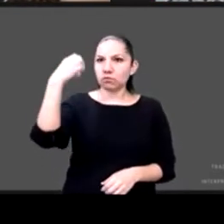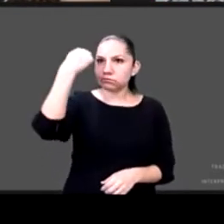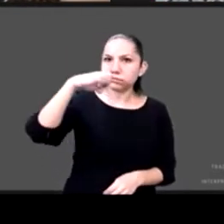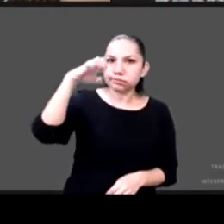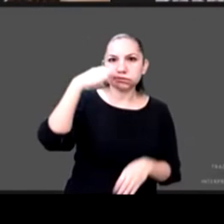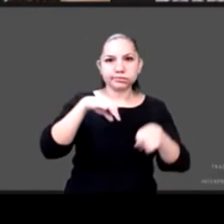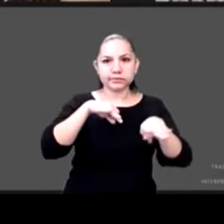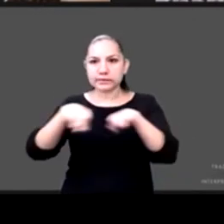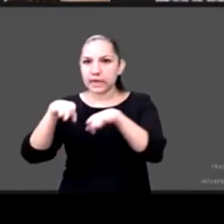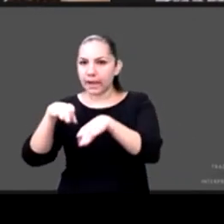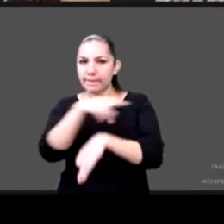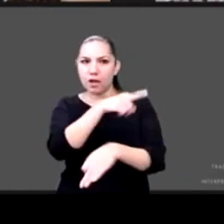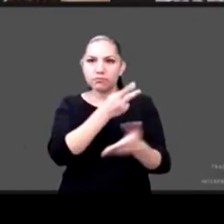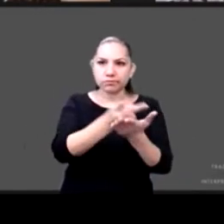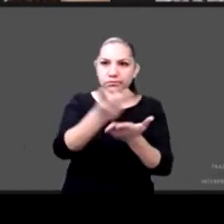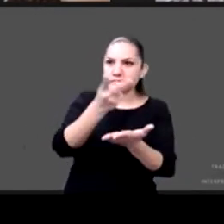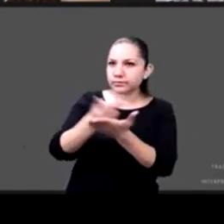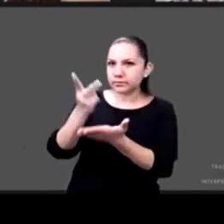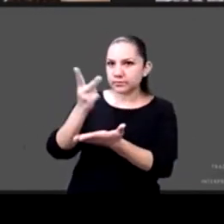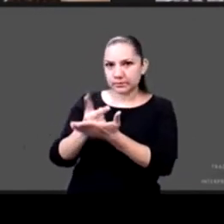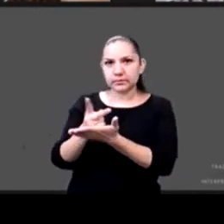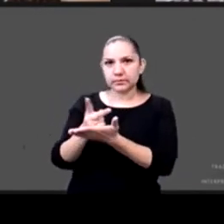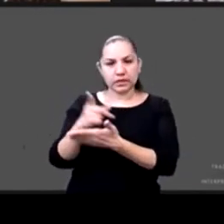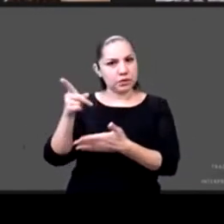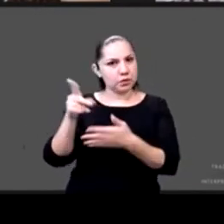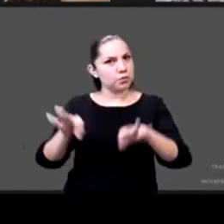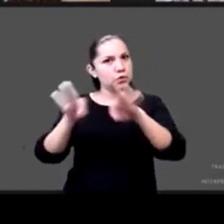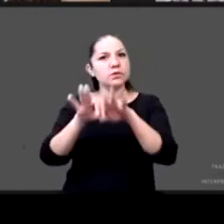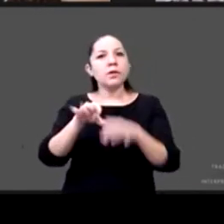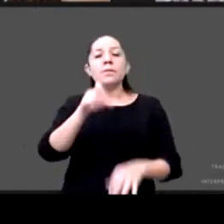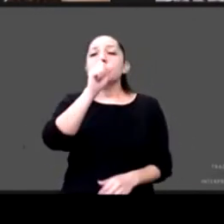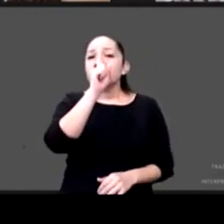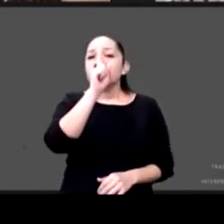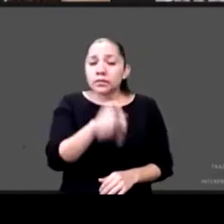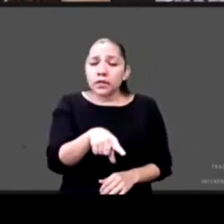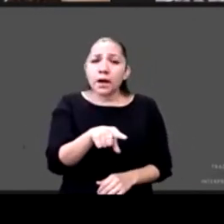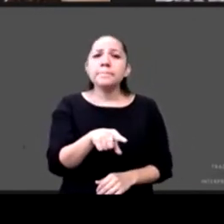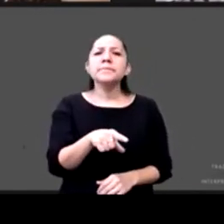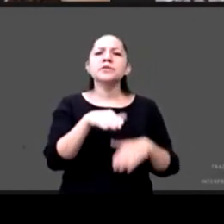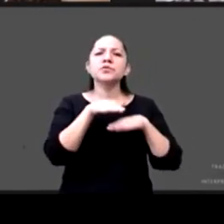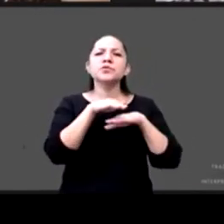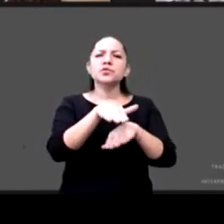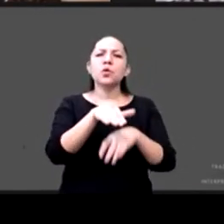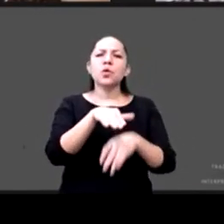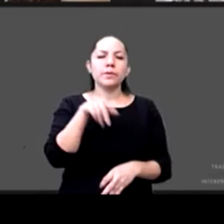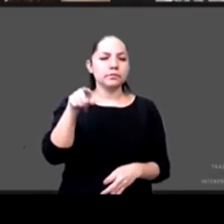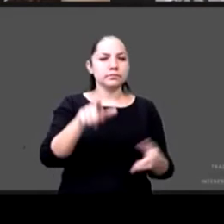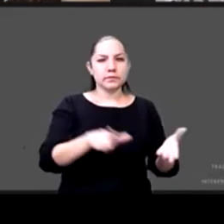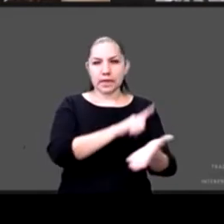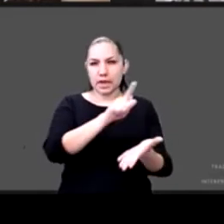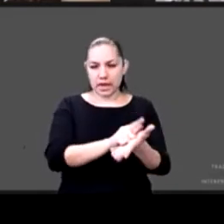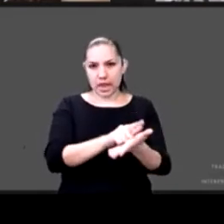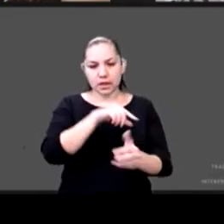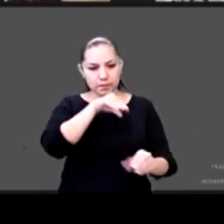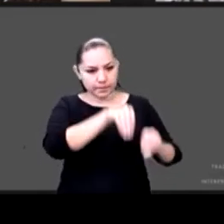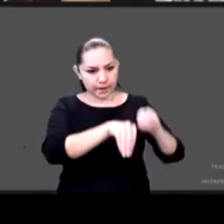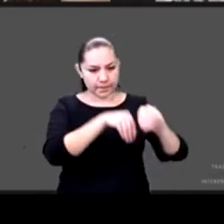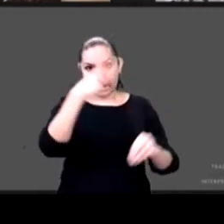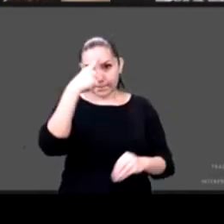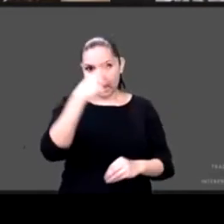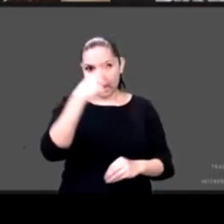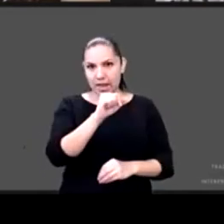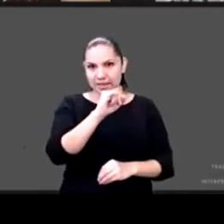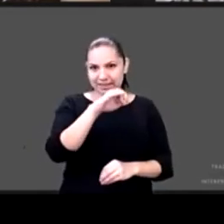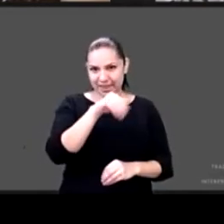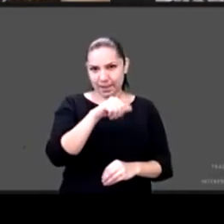tuvo una incidencia importante en temas como este de la ley, en la construcción del sistema, etcétera. Hoy nos